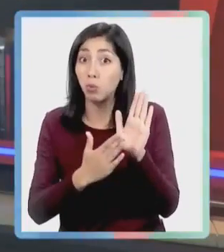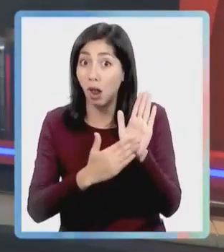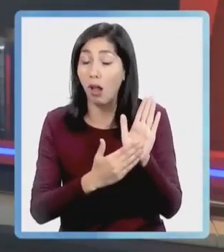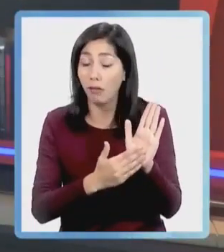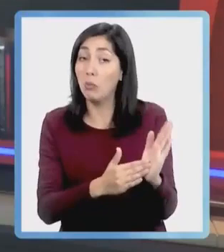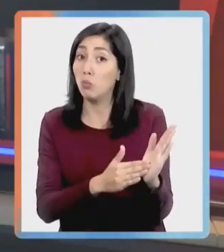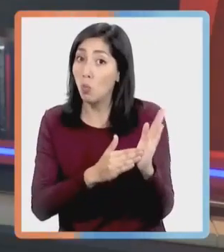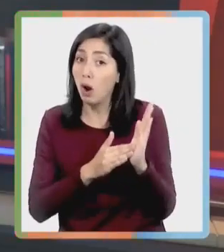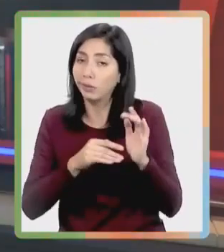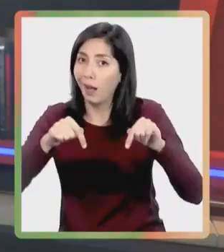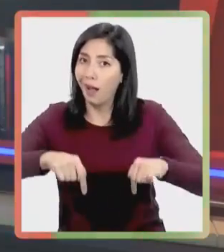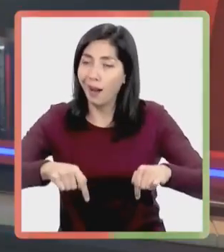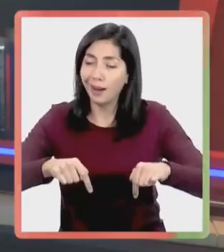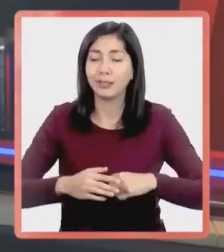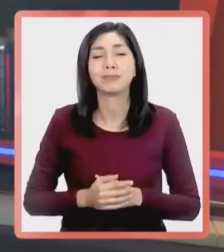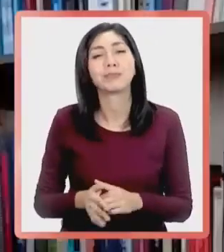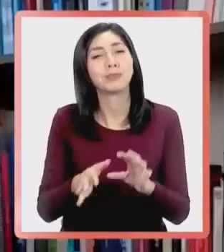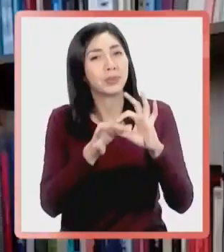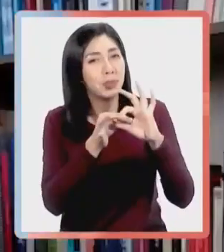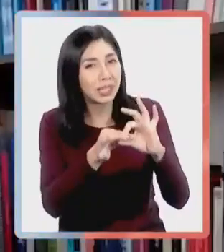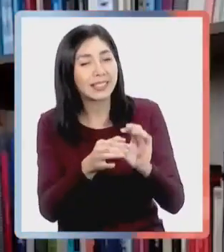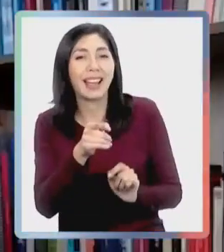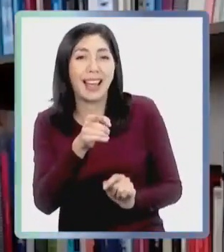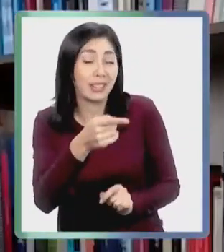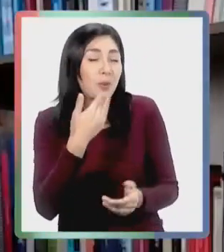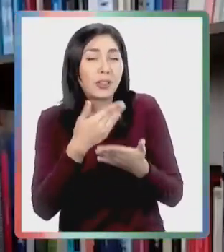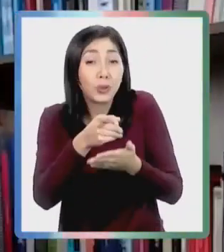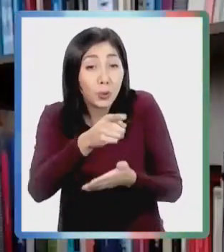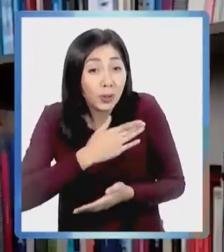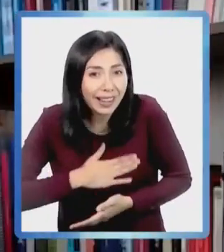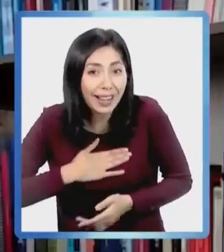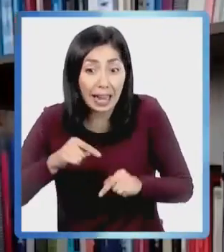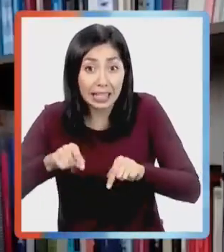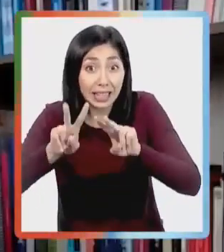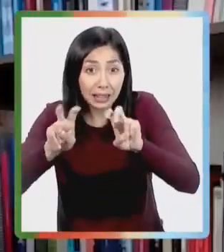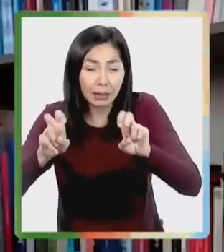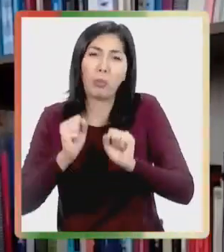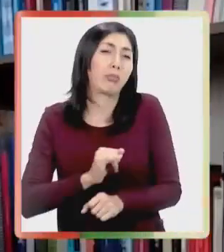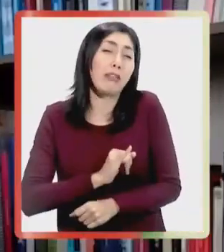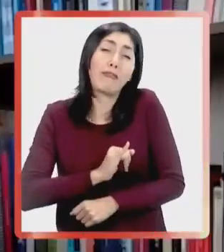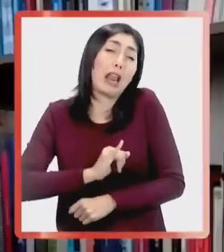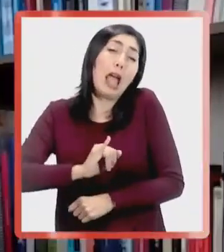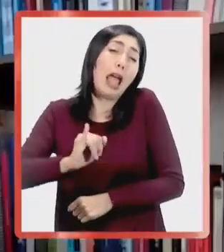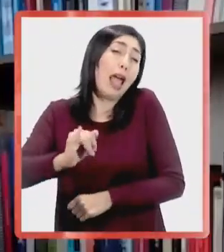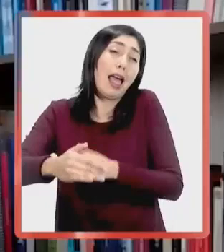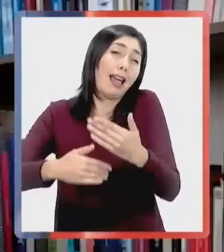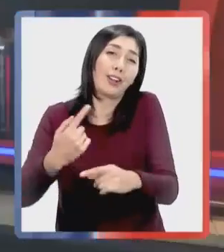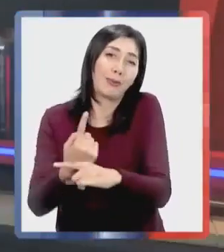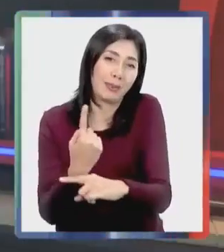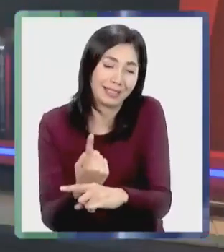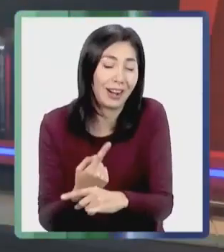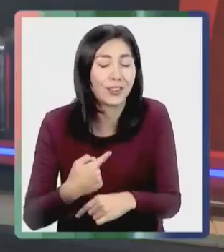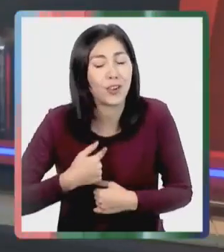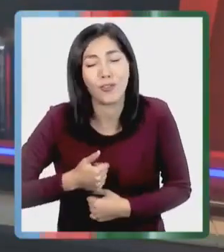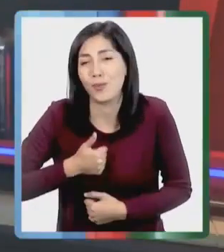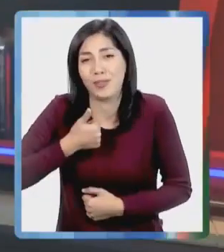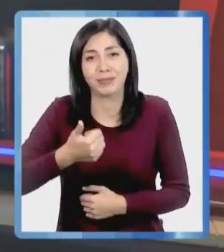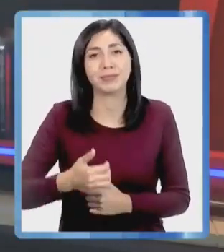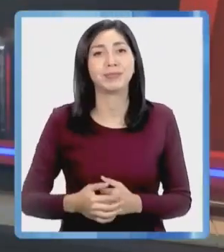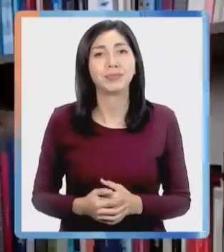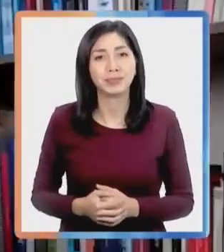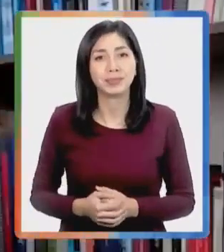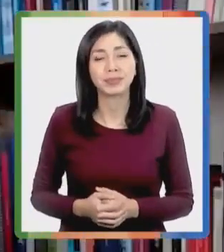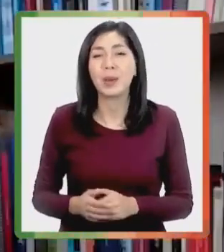que nos ha puesto aquí sobre la mesa. Muchas gracias a ti. Cuando quiera. Este tema uno podría hablar infinitamente, así que estoy dispuesta y